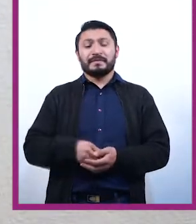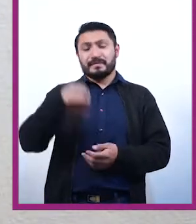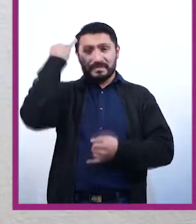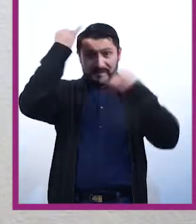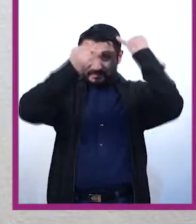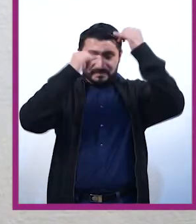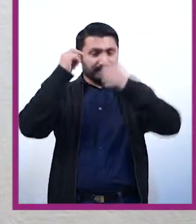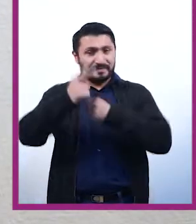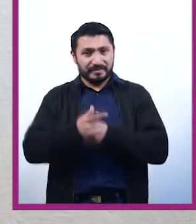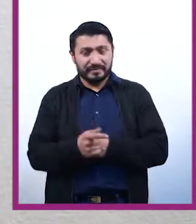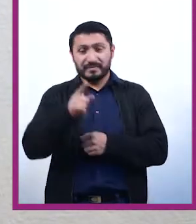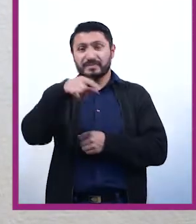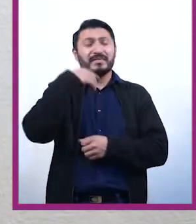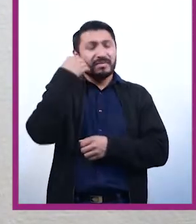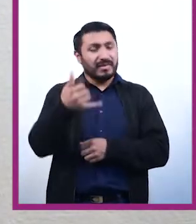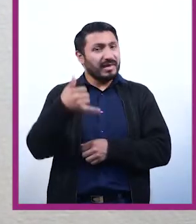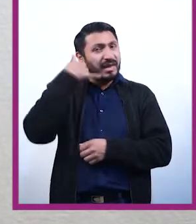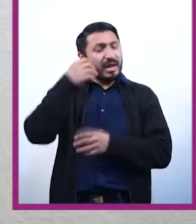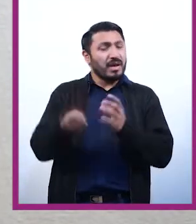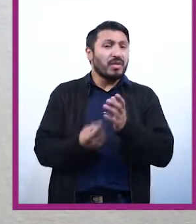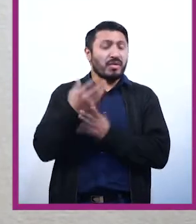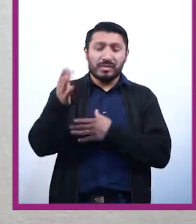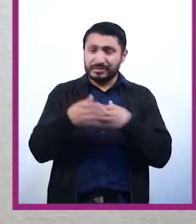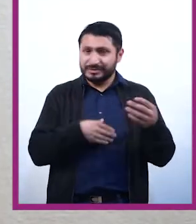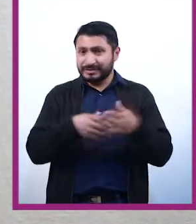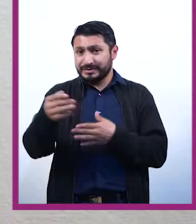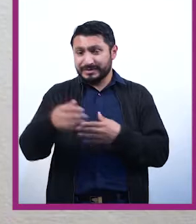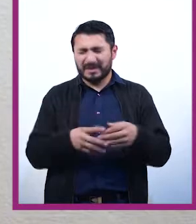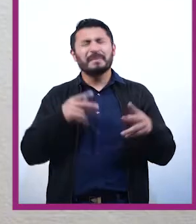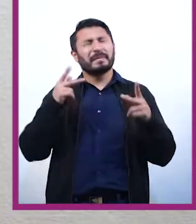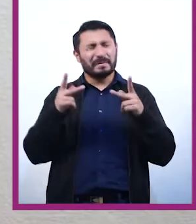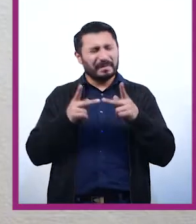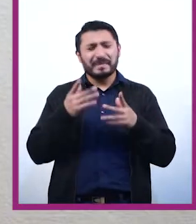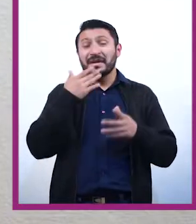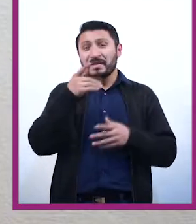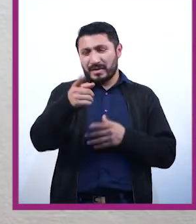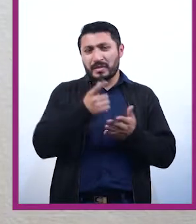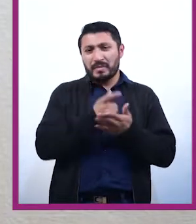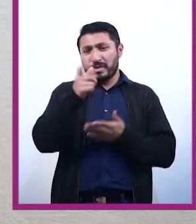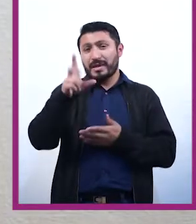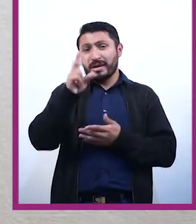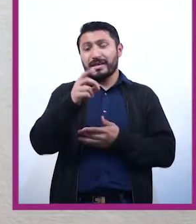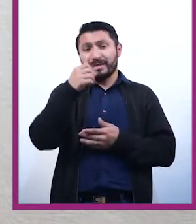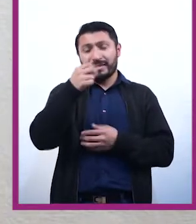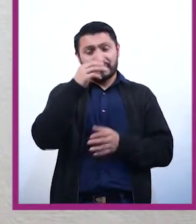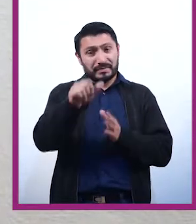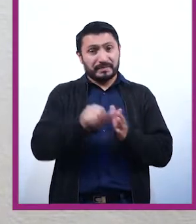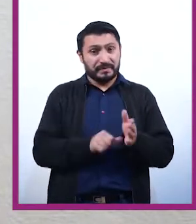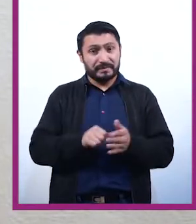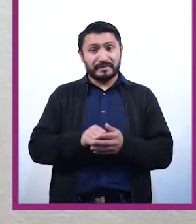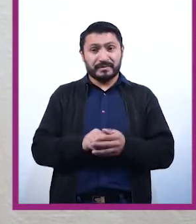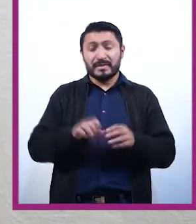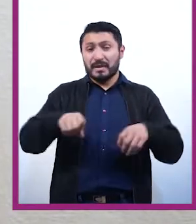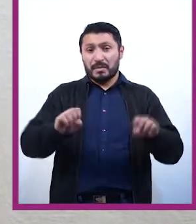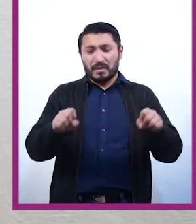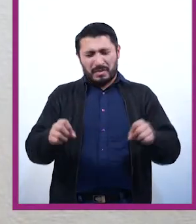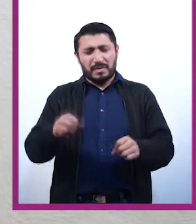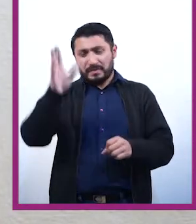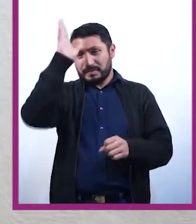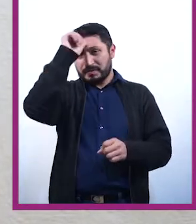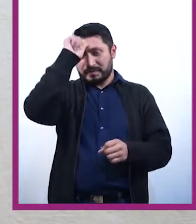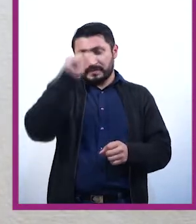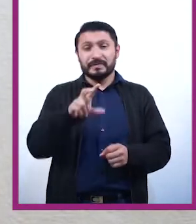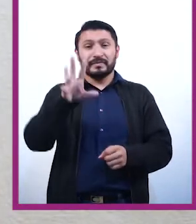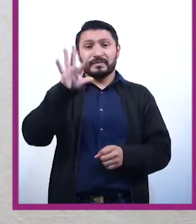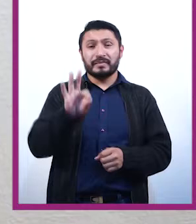TV. Imaginemos algo, ¿quieres un teléfono de nueva generación? ¡Perfecto! Lo puedes pagar a 36 meses.